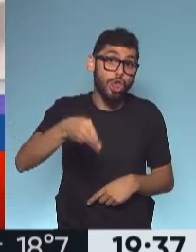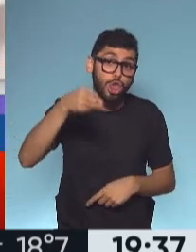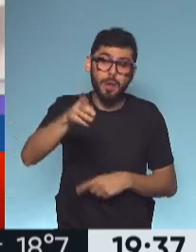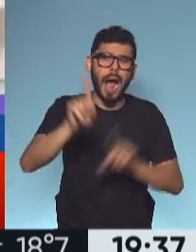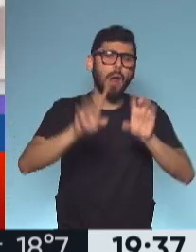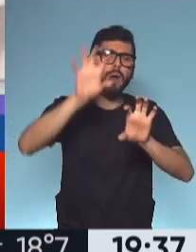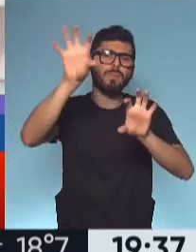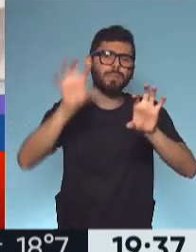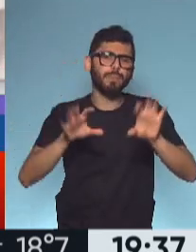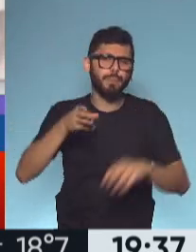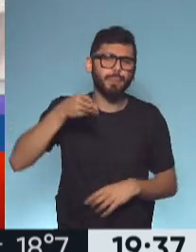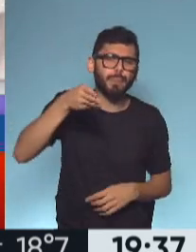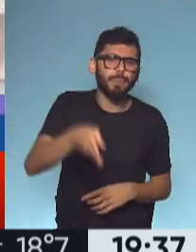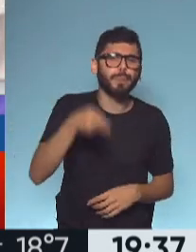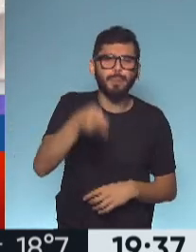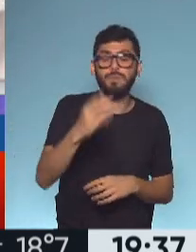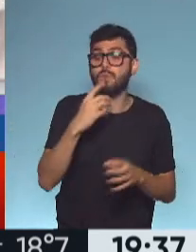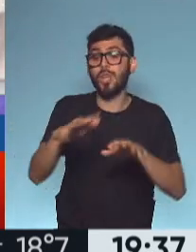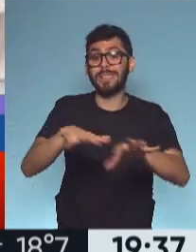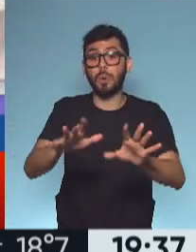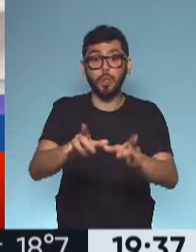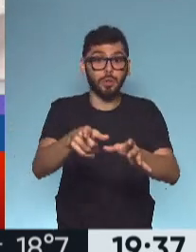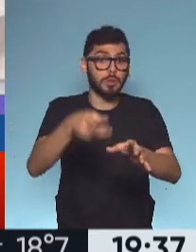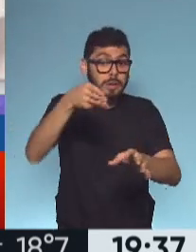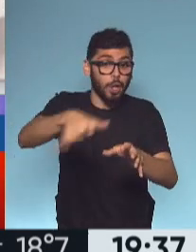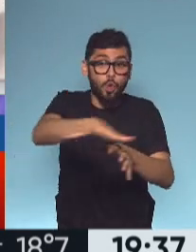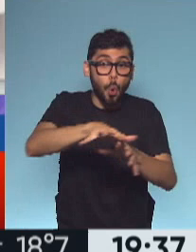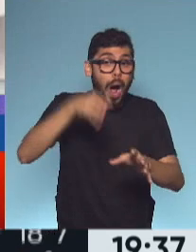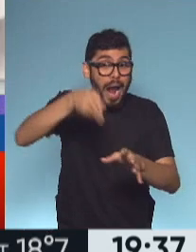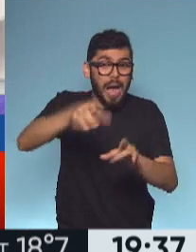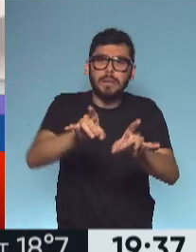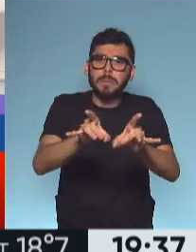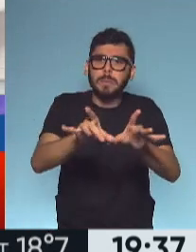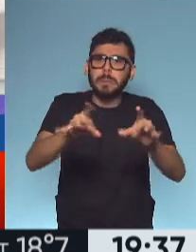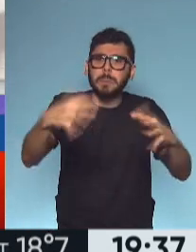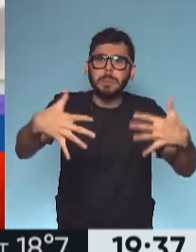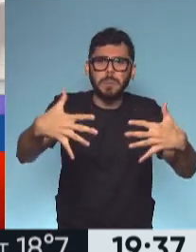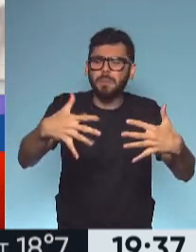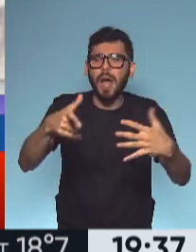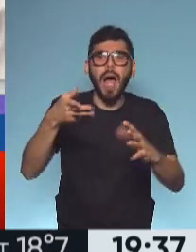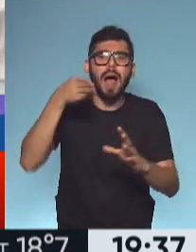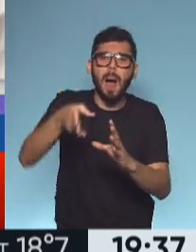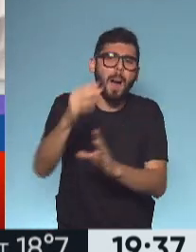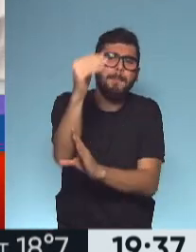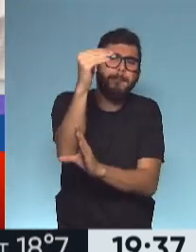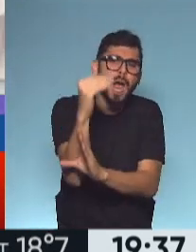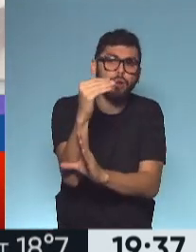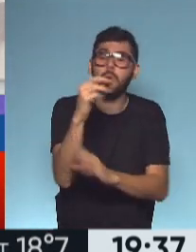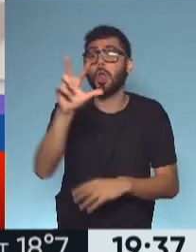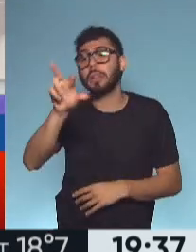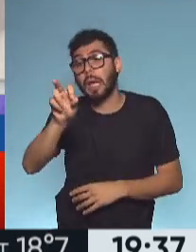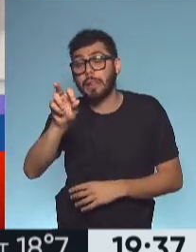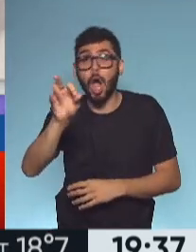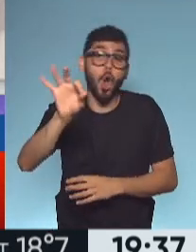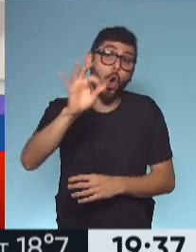en particular, frente a una situación de complejidad epidemiológica, disminuirla en un 30, 40, 50%, para poner un